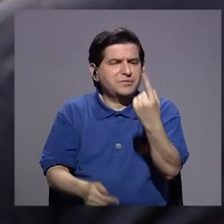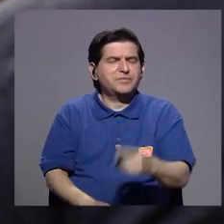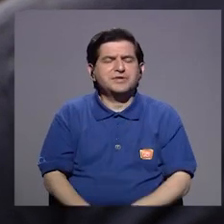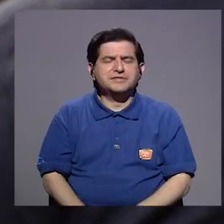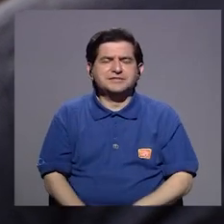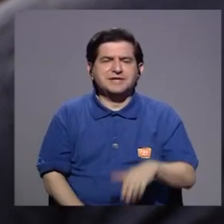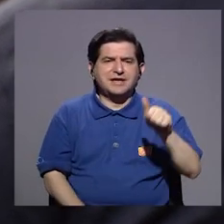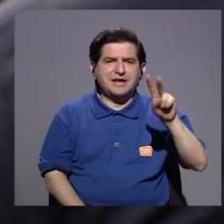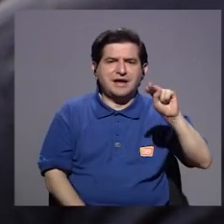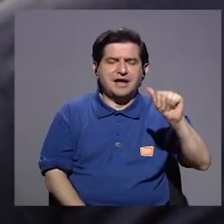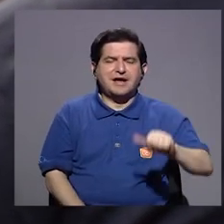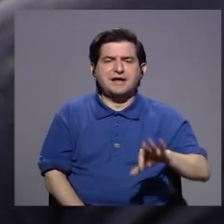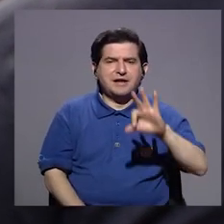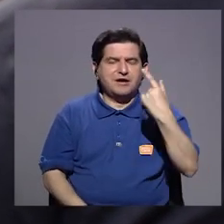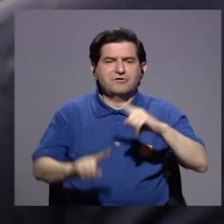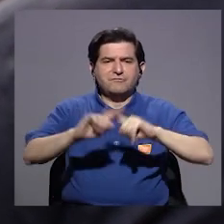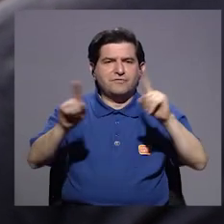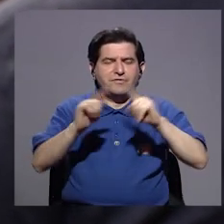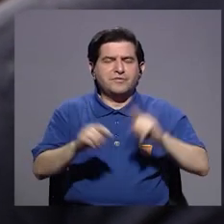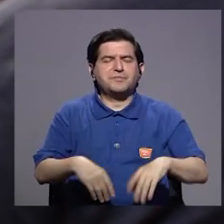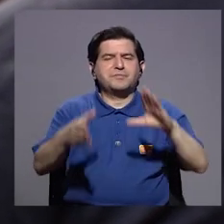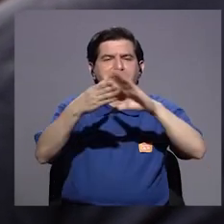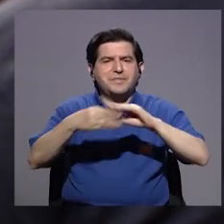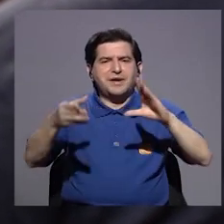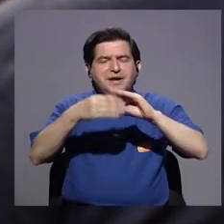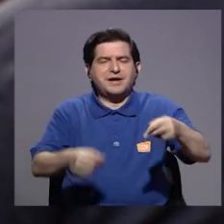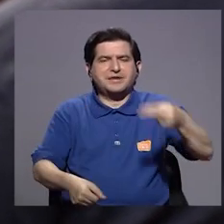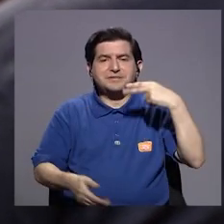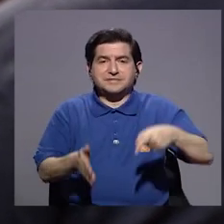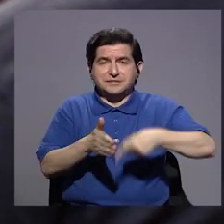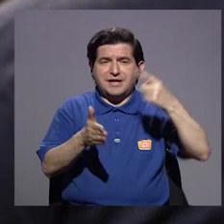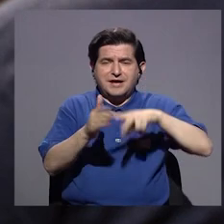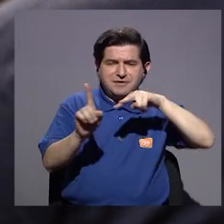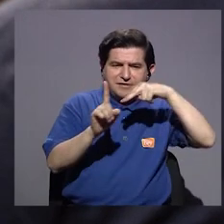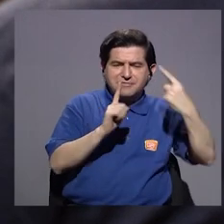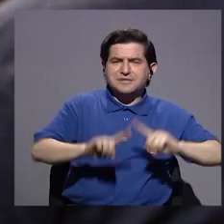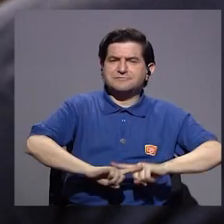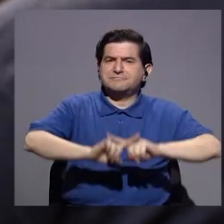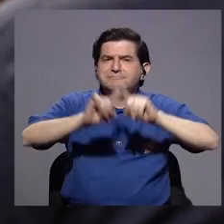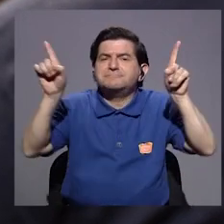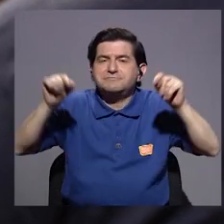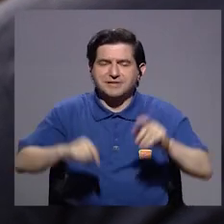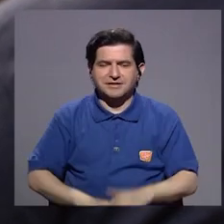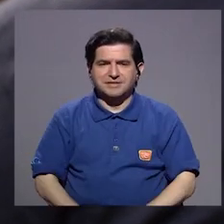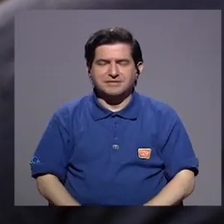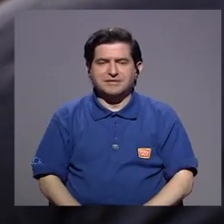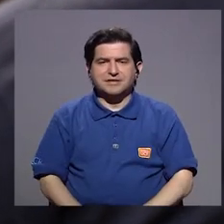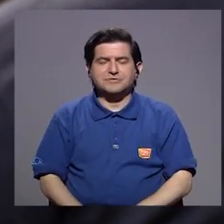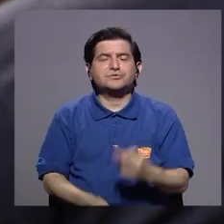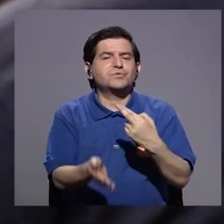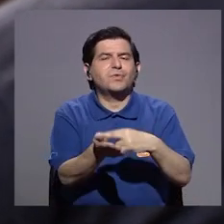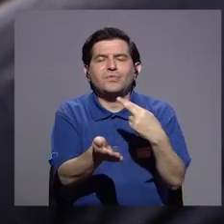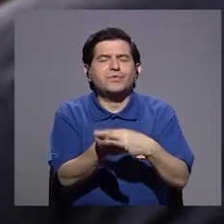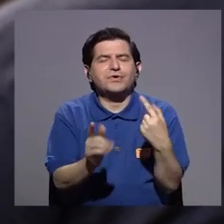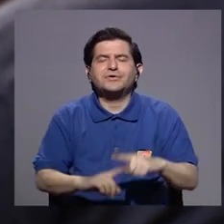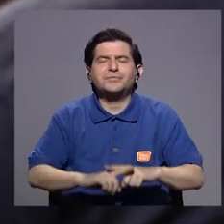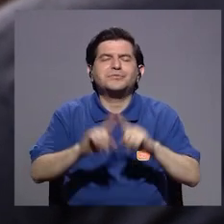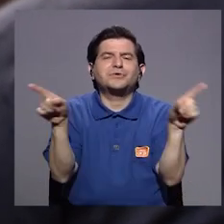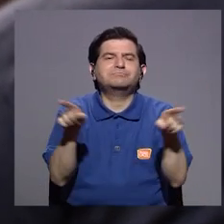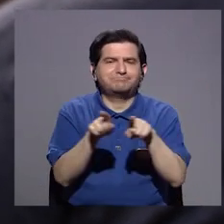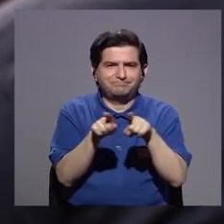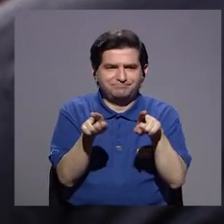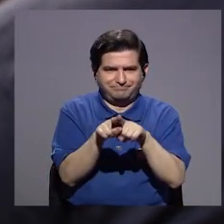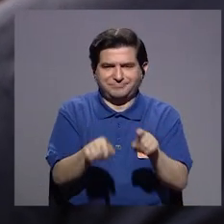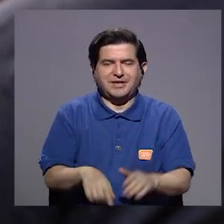Ana, formas distintas de contar historias, ¿verdad? Son miradas a veces muy diferentes, son ritmos muy